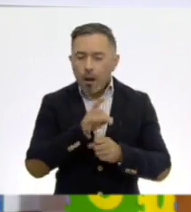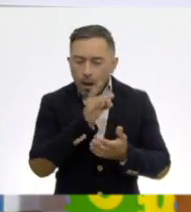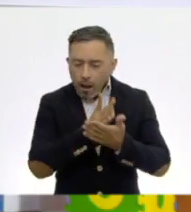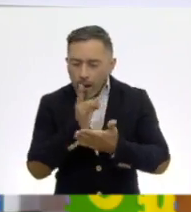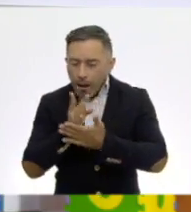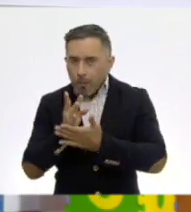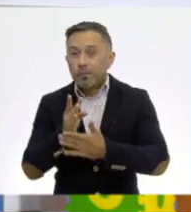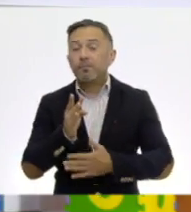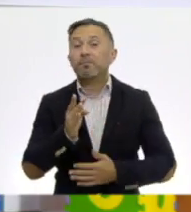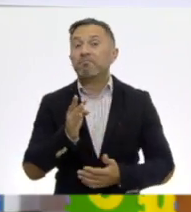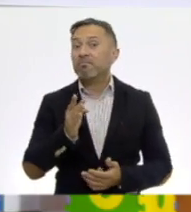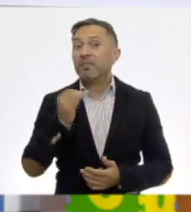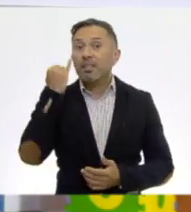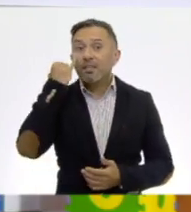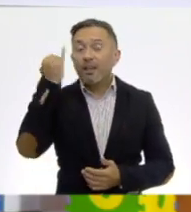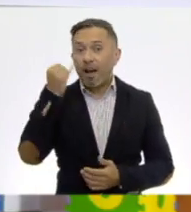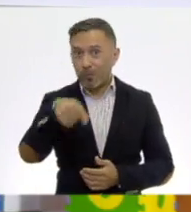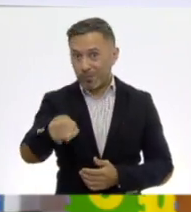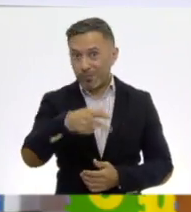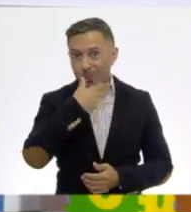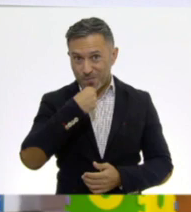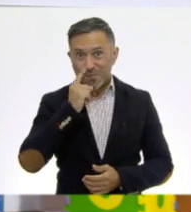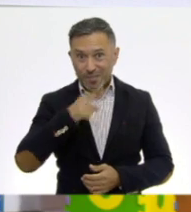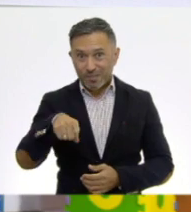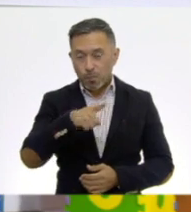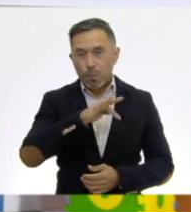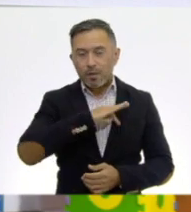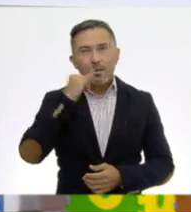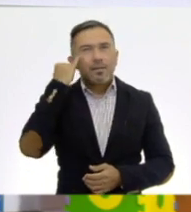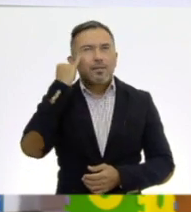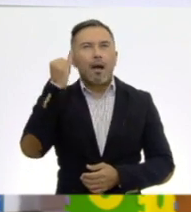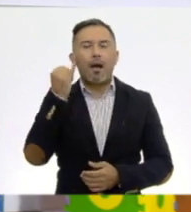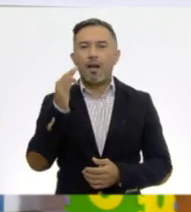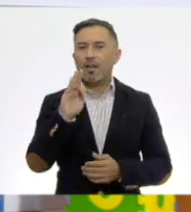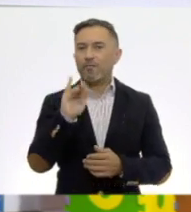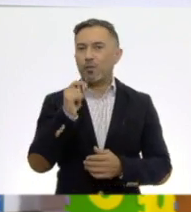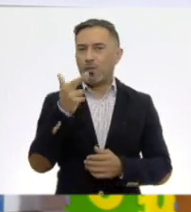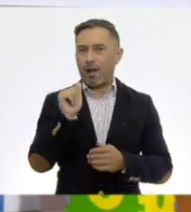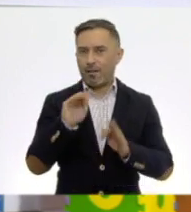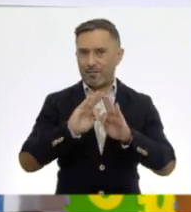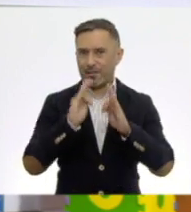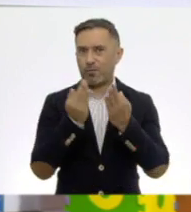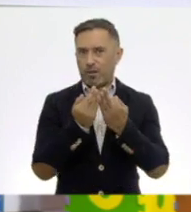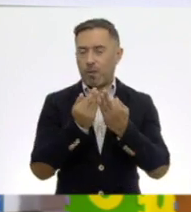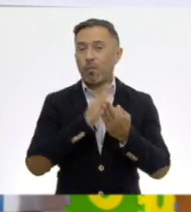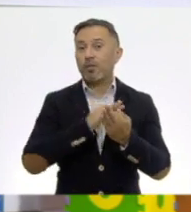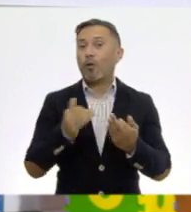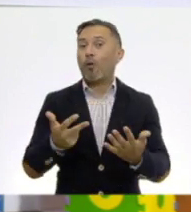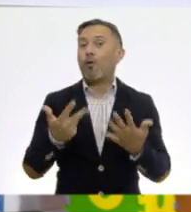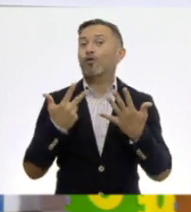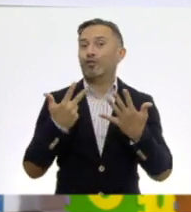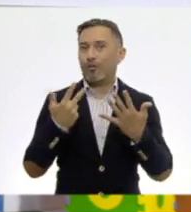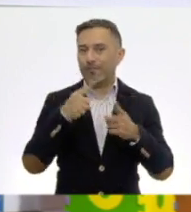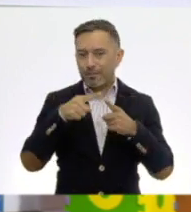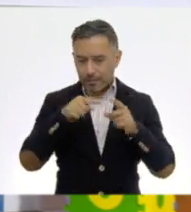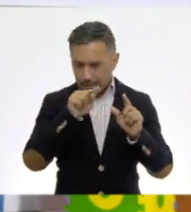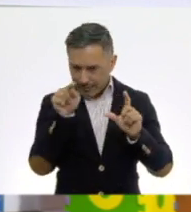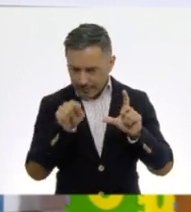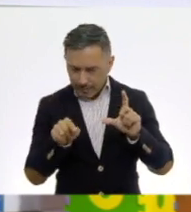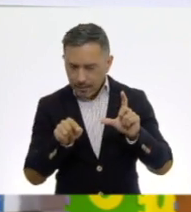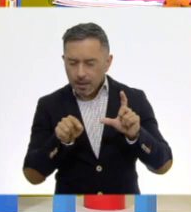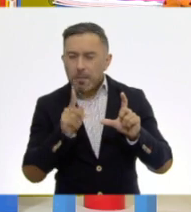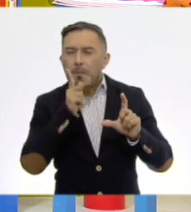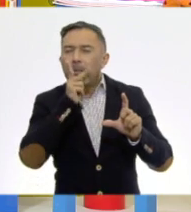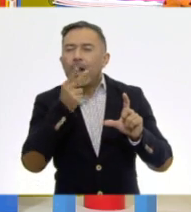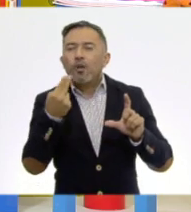niñas y niños, si ustedes arman una figura geométrica que tenga 8 lados y investigan cómo se llama?